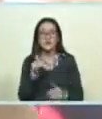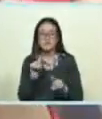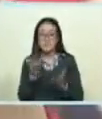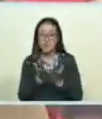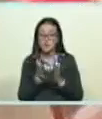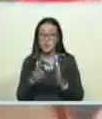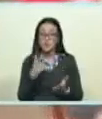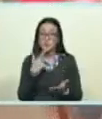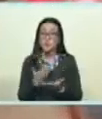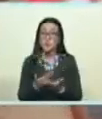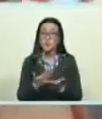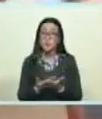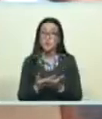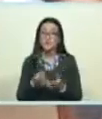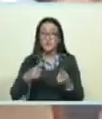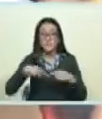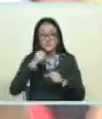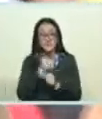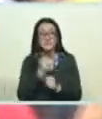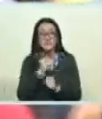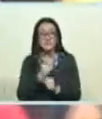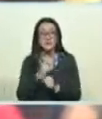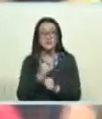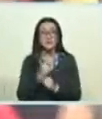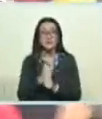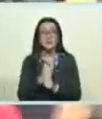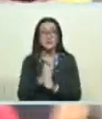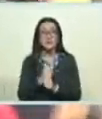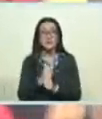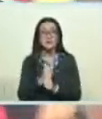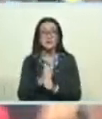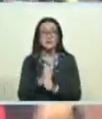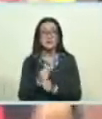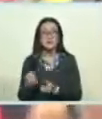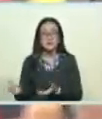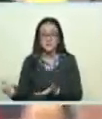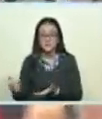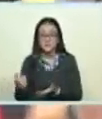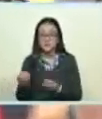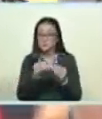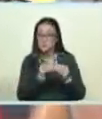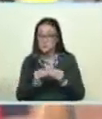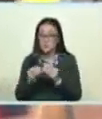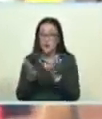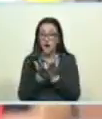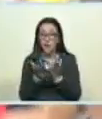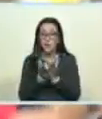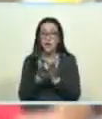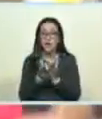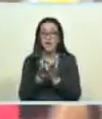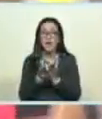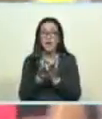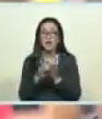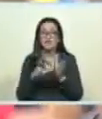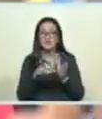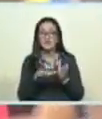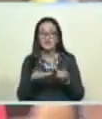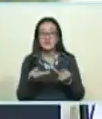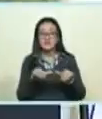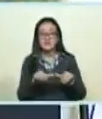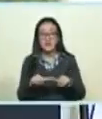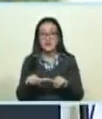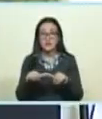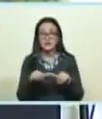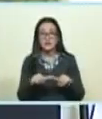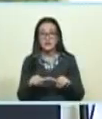estudiantes proponían en esa mesa de trabajo, presidente Nicolás Maduro, que recuperáramos las escuelas técnicas de todo el país. Correcto, aquí